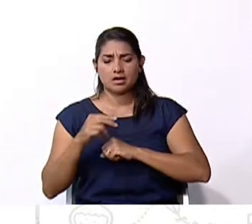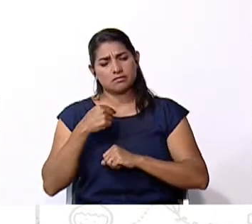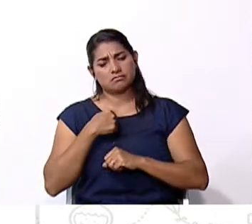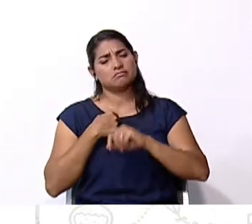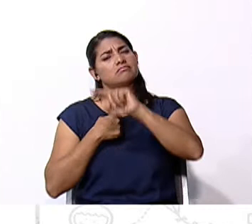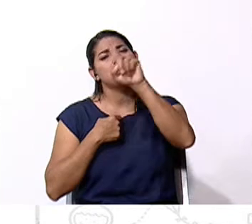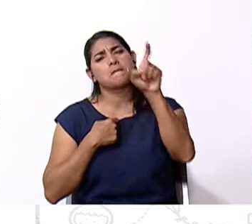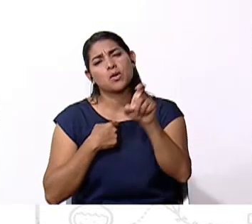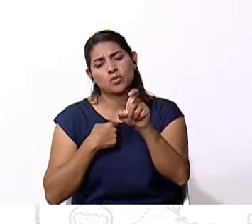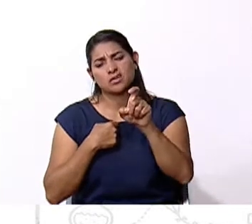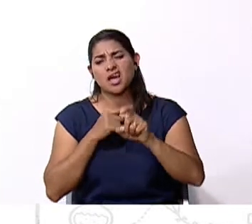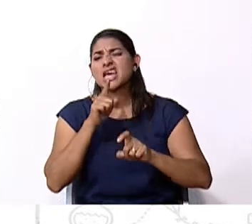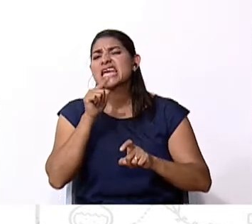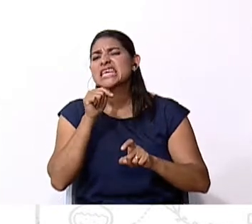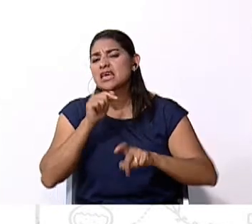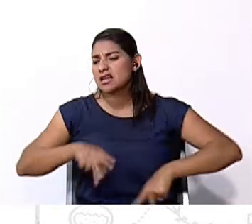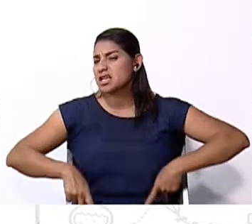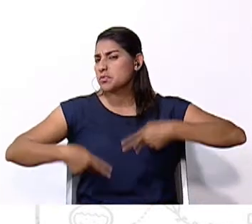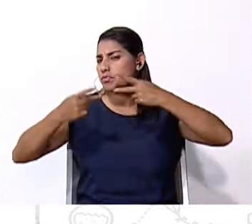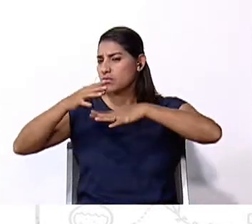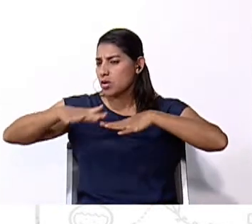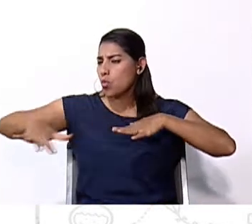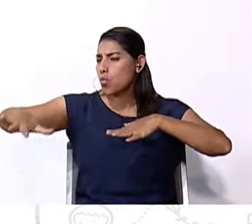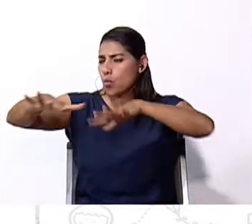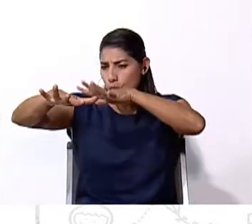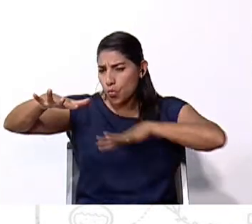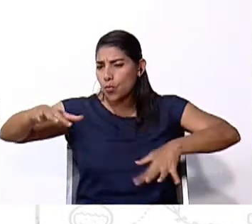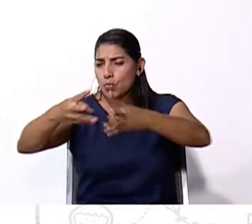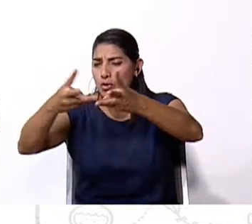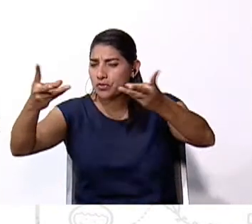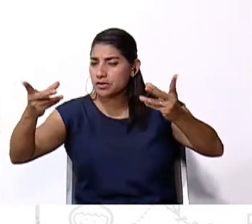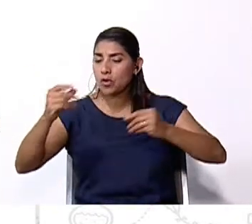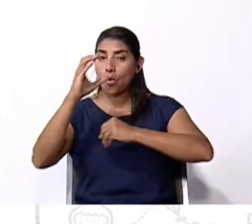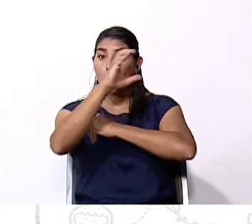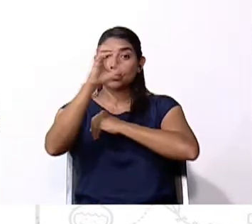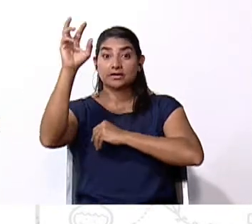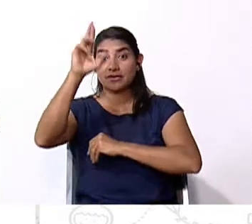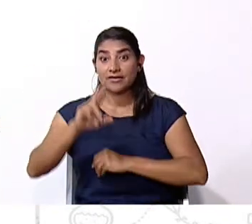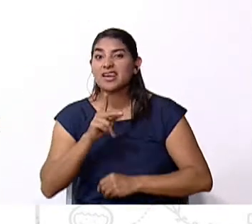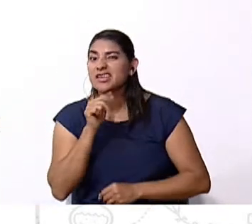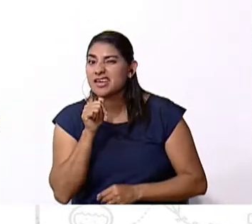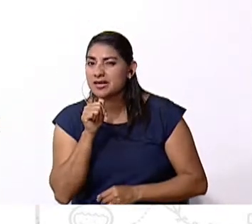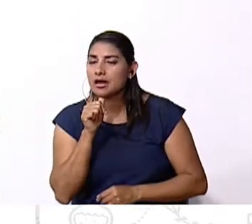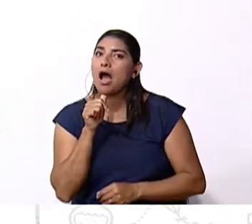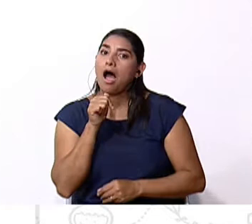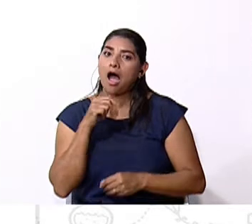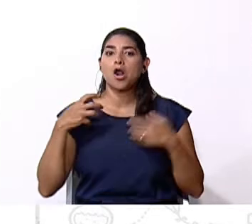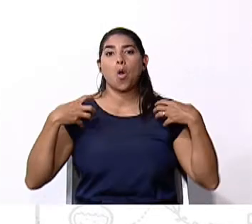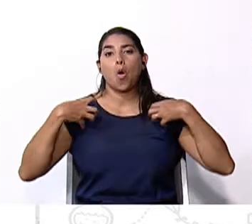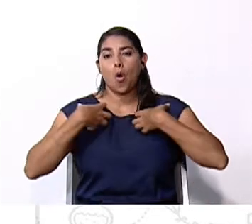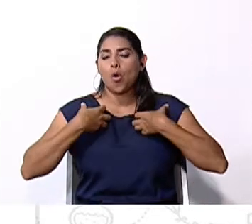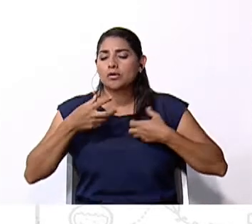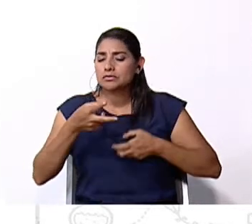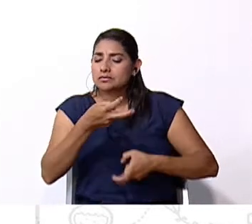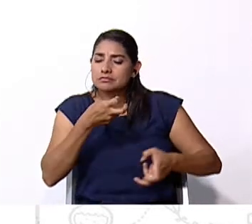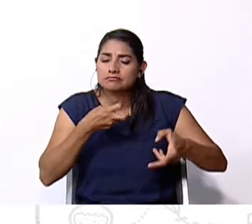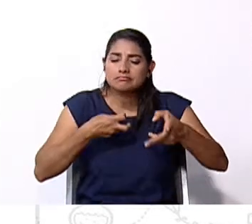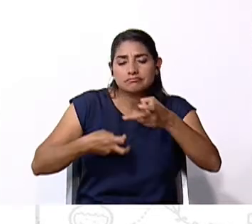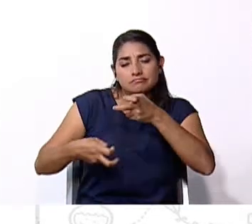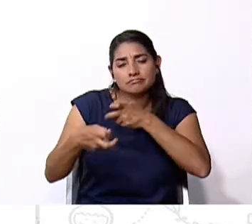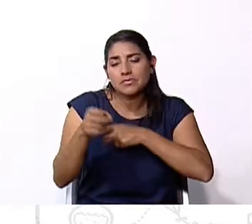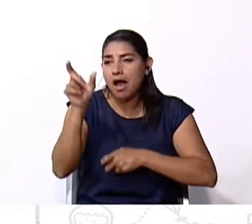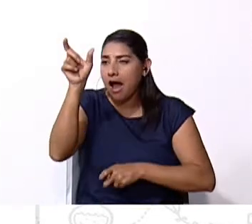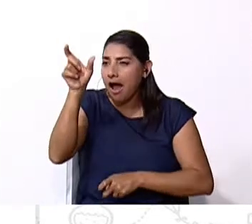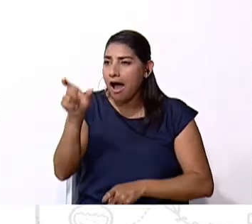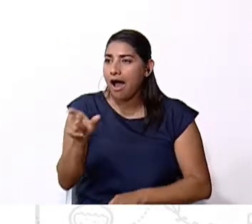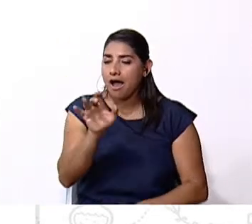pregunto, ¿quiénes habitan en casi todo el territorio de Costa Rica? Los osos perezosos. De esta